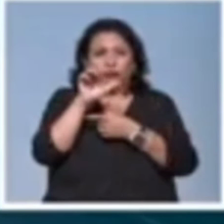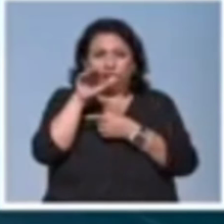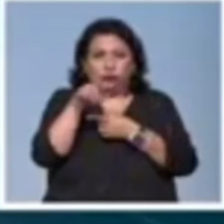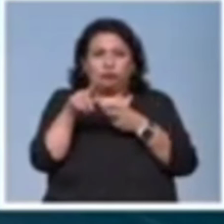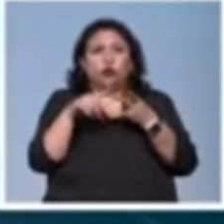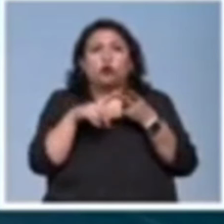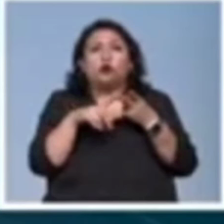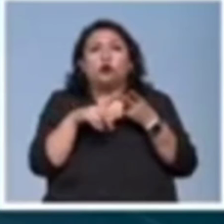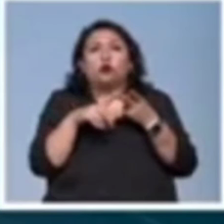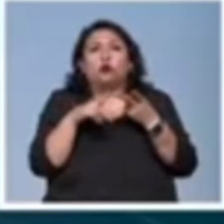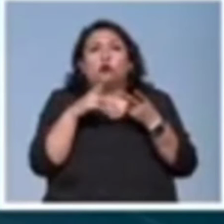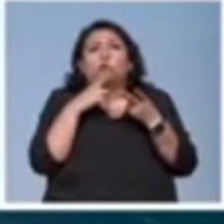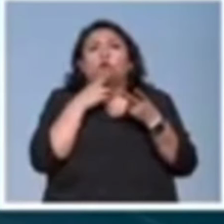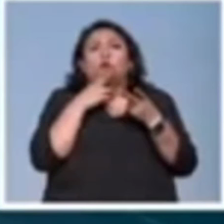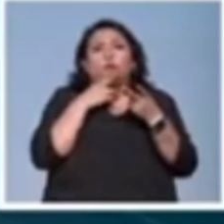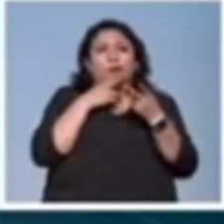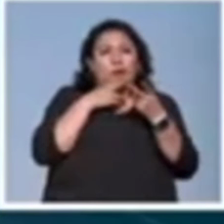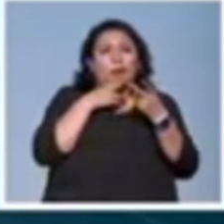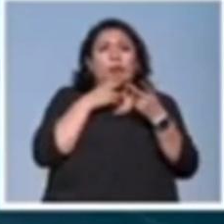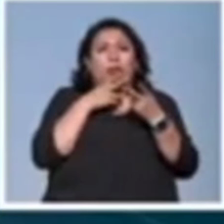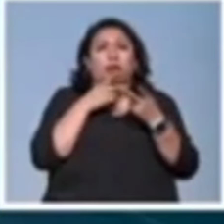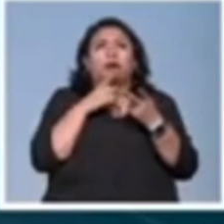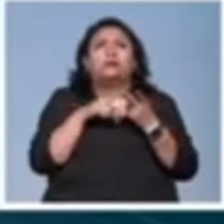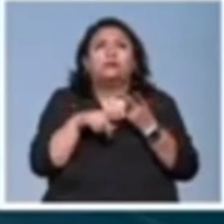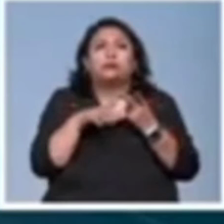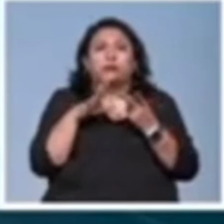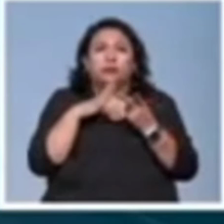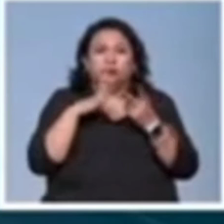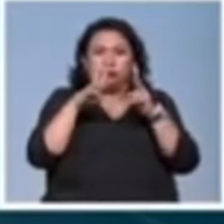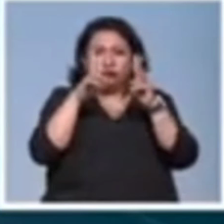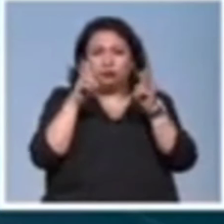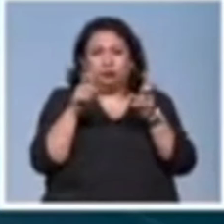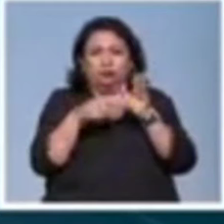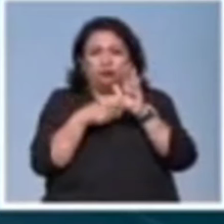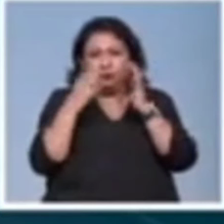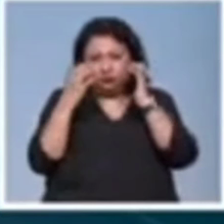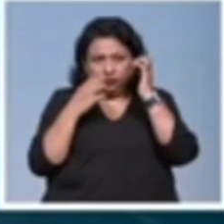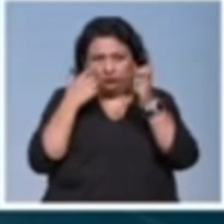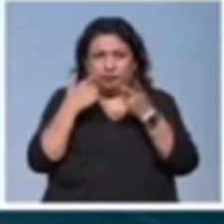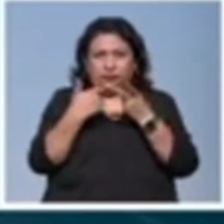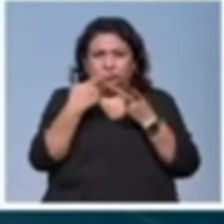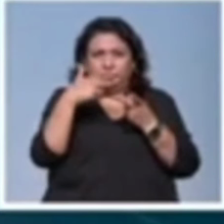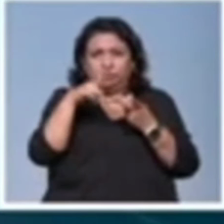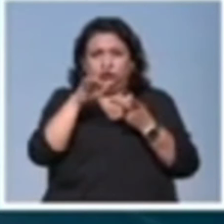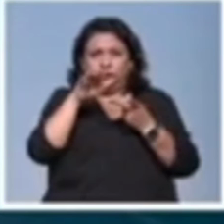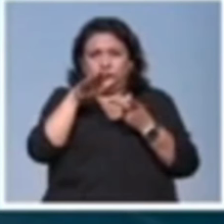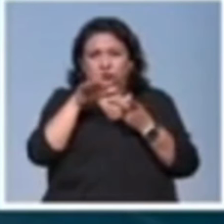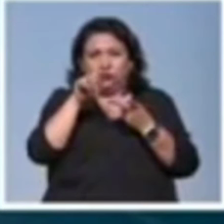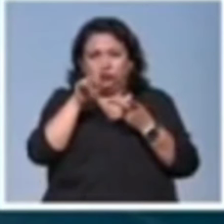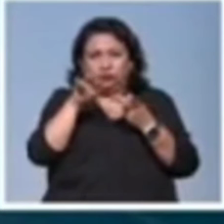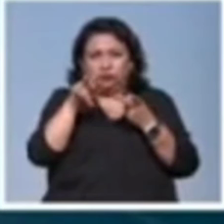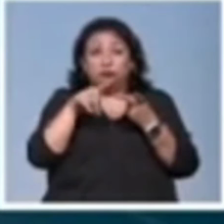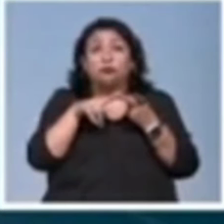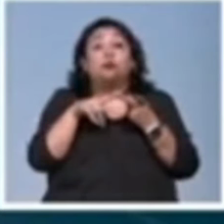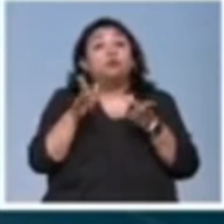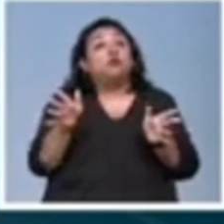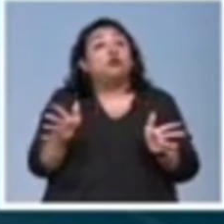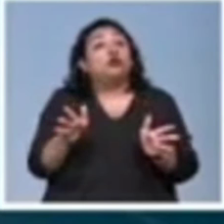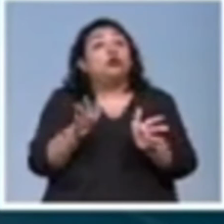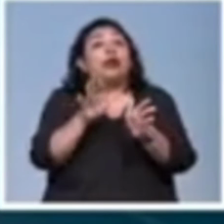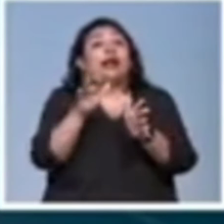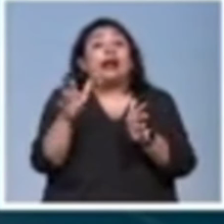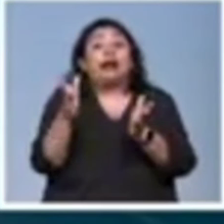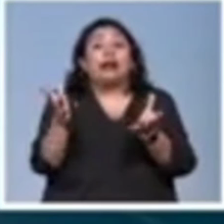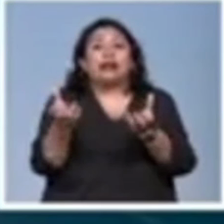el patrimonio que detona el título de la muestra de Guillermo Tovar de Teresa, uno de los impulsores